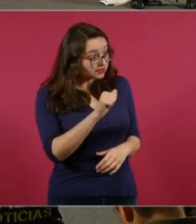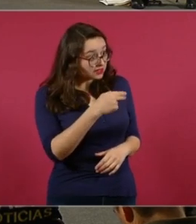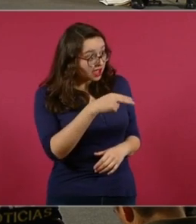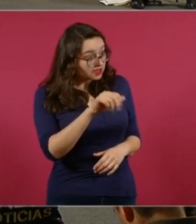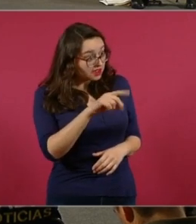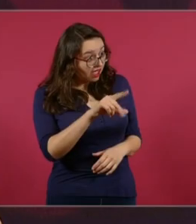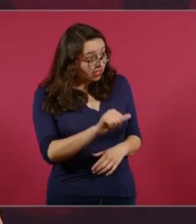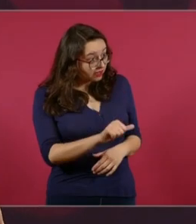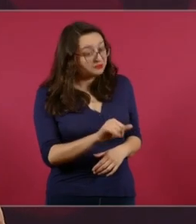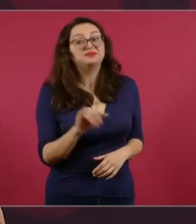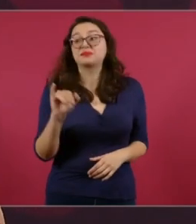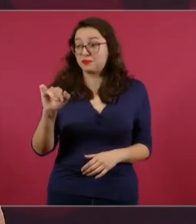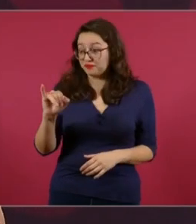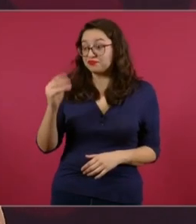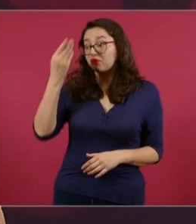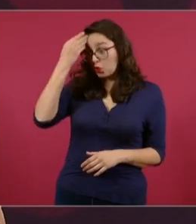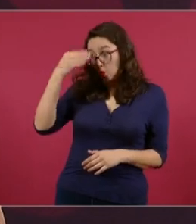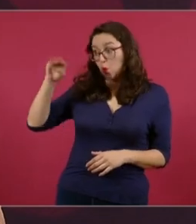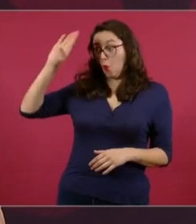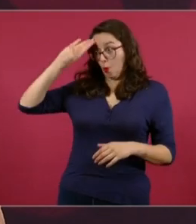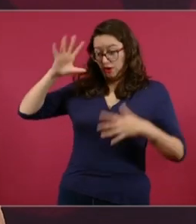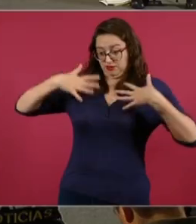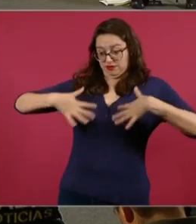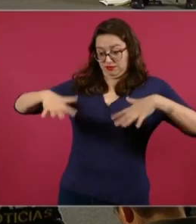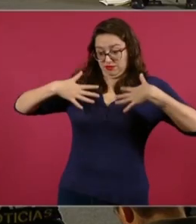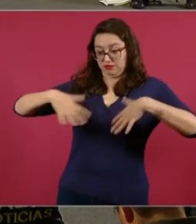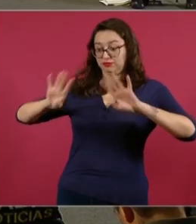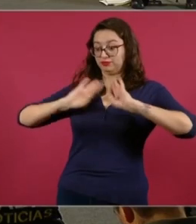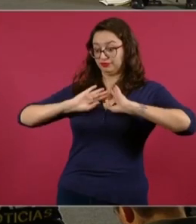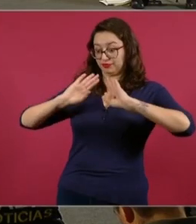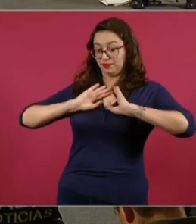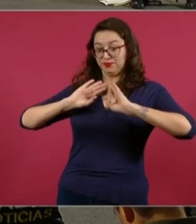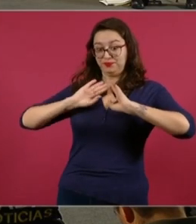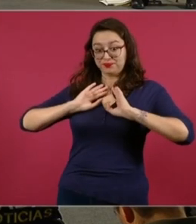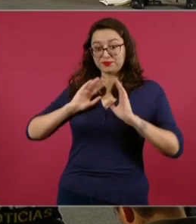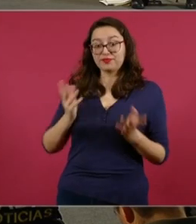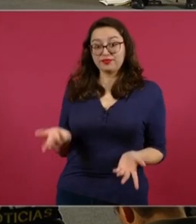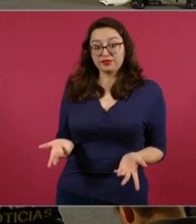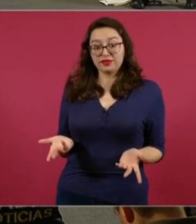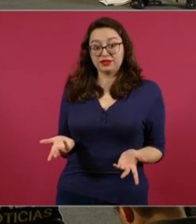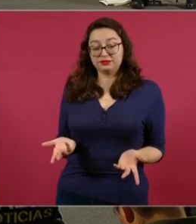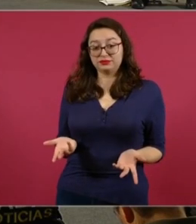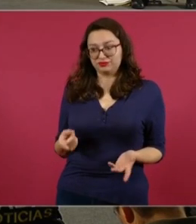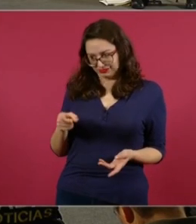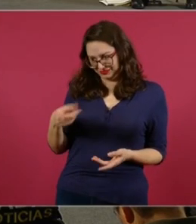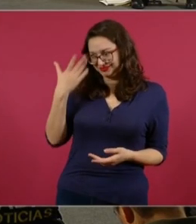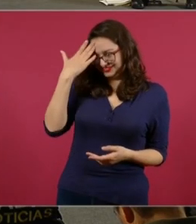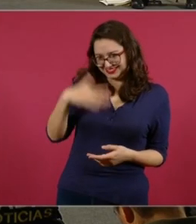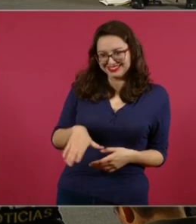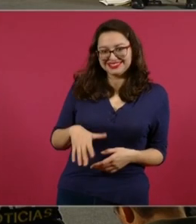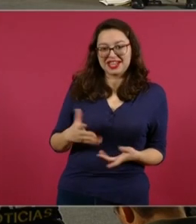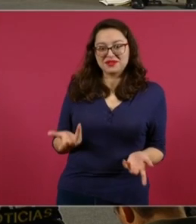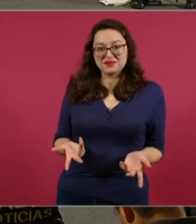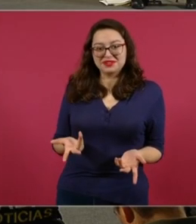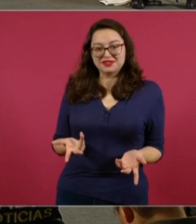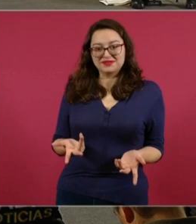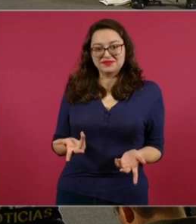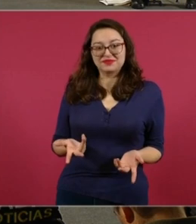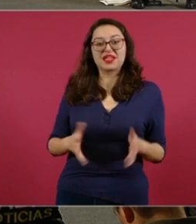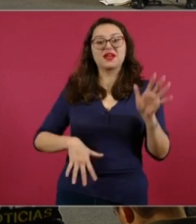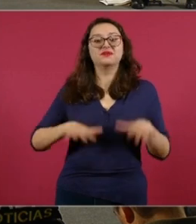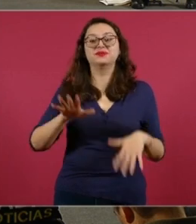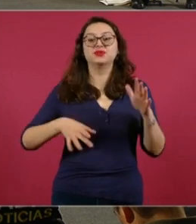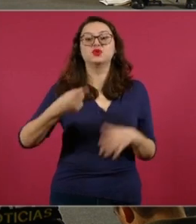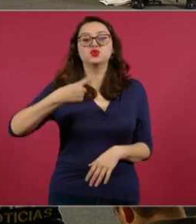de guerrillero en Cuba. O sea, ya ves que eso de los uniformes, a veces que vamos nosotros de